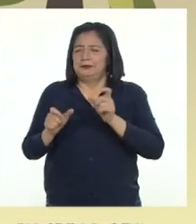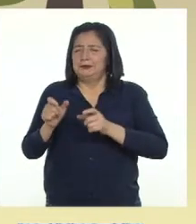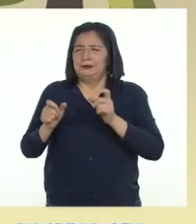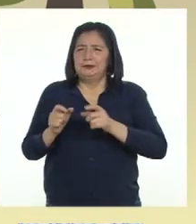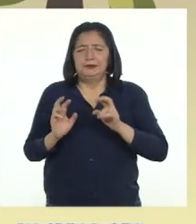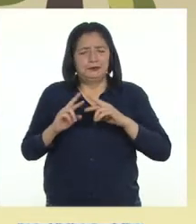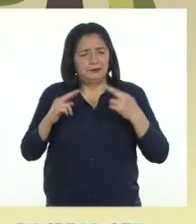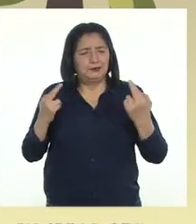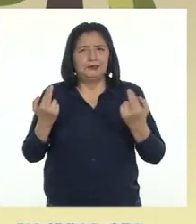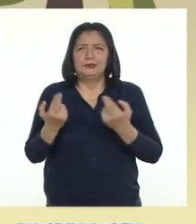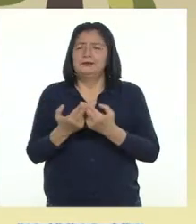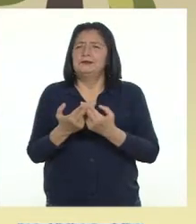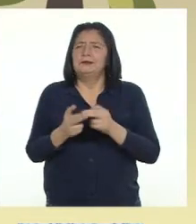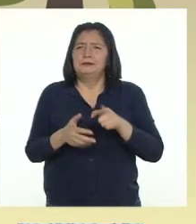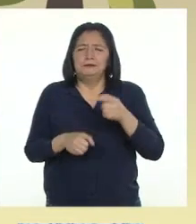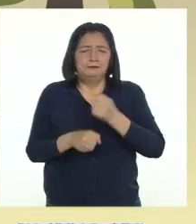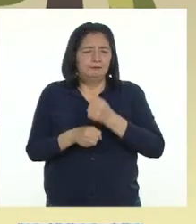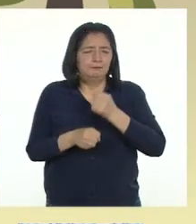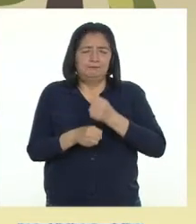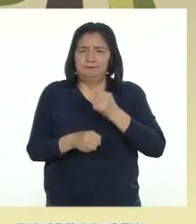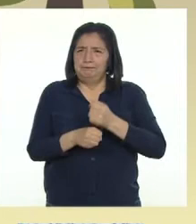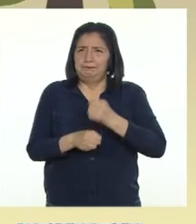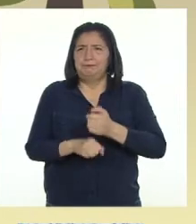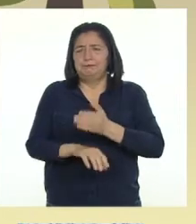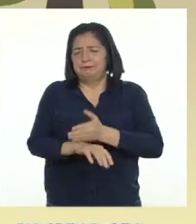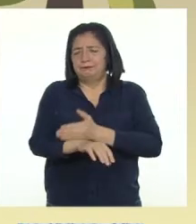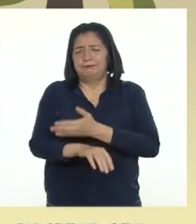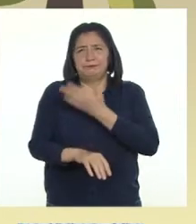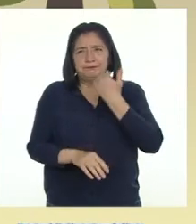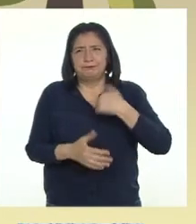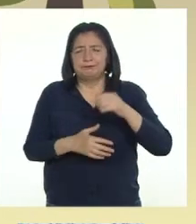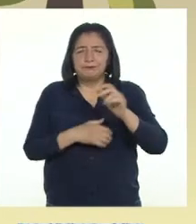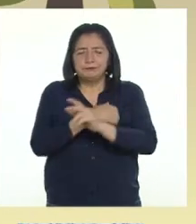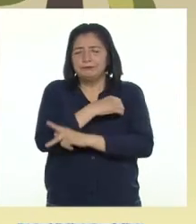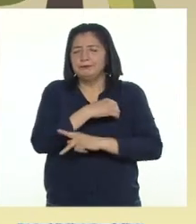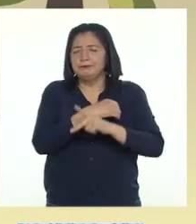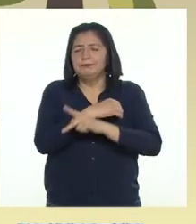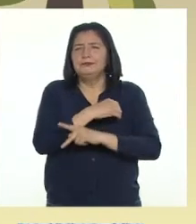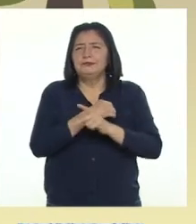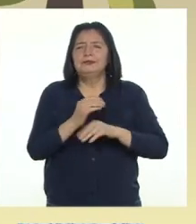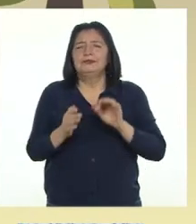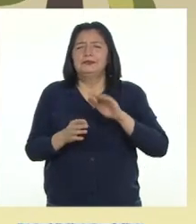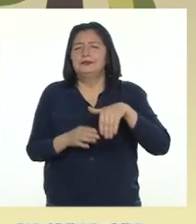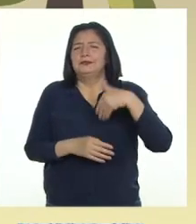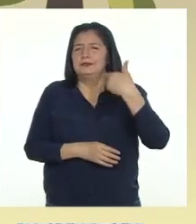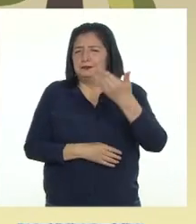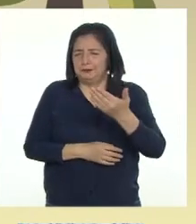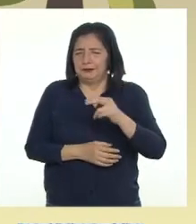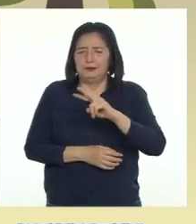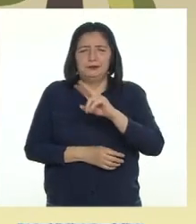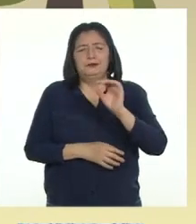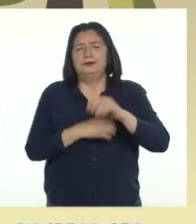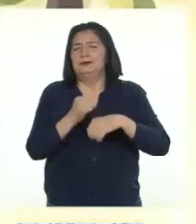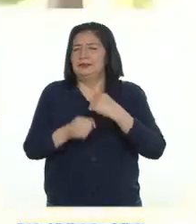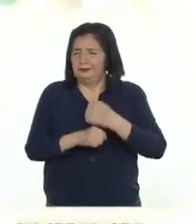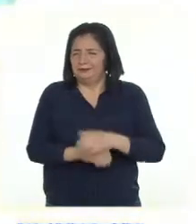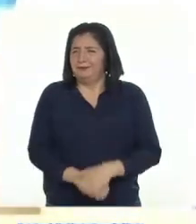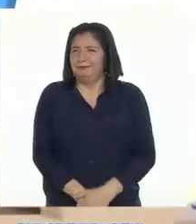están reunidas y trabajan para mejorar nuestro país después del